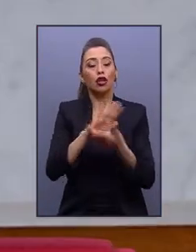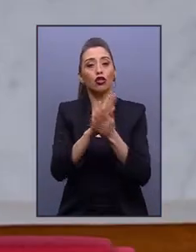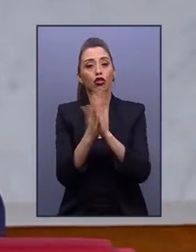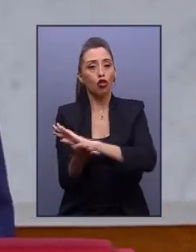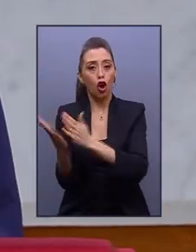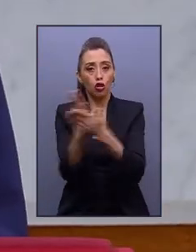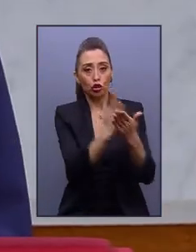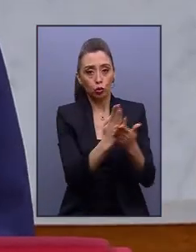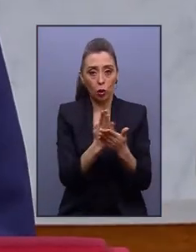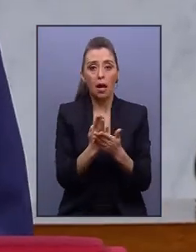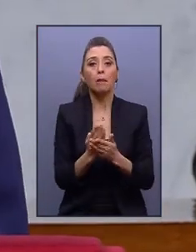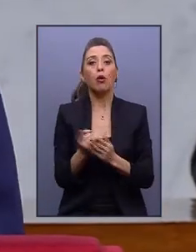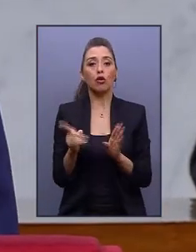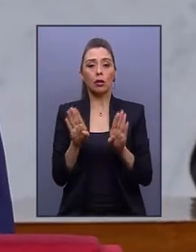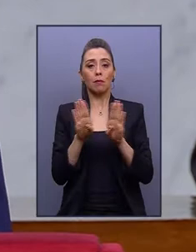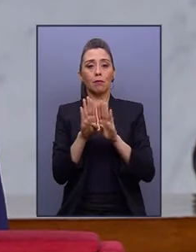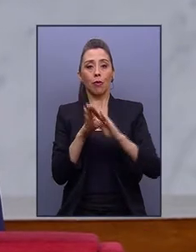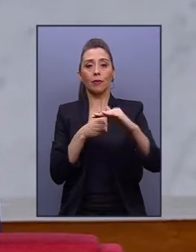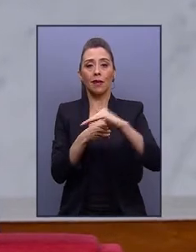a la vida en común.